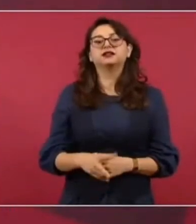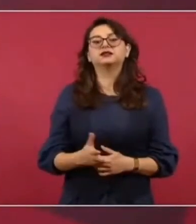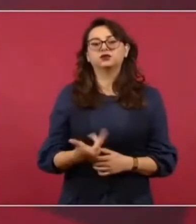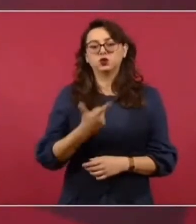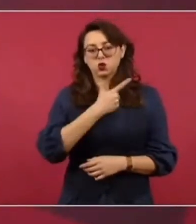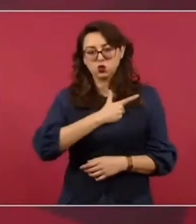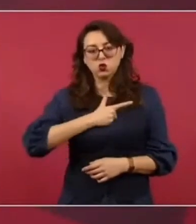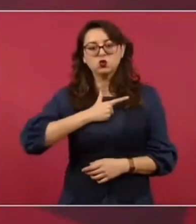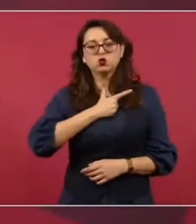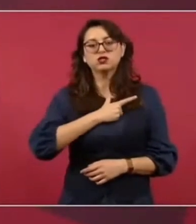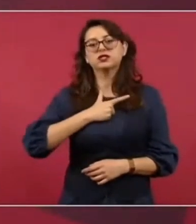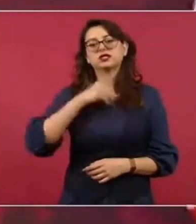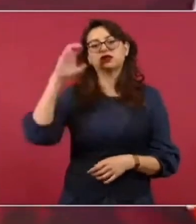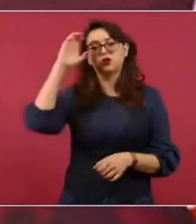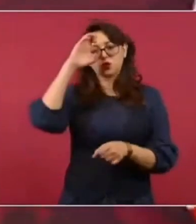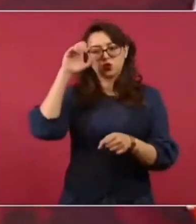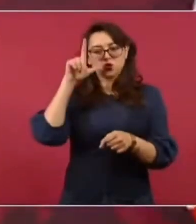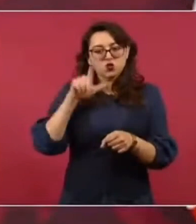tradición